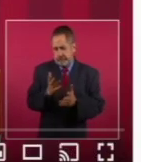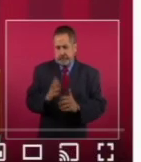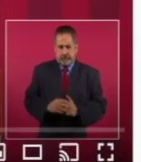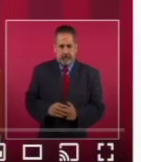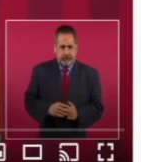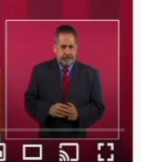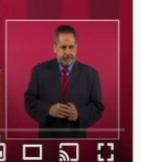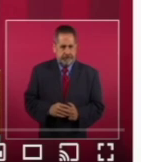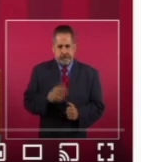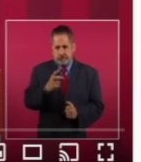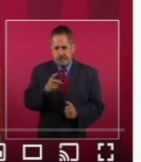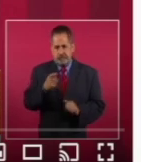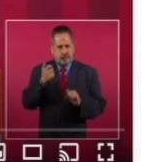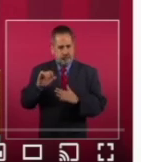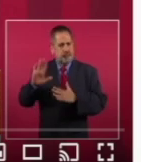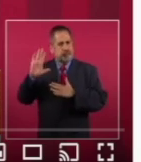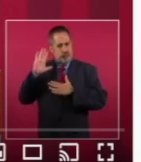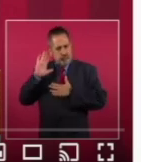el compromiso.